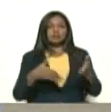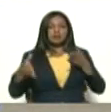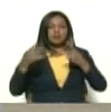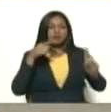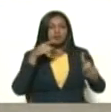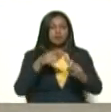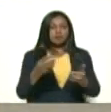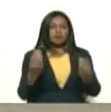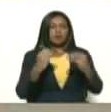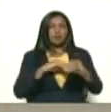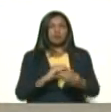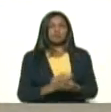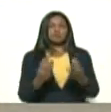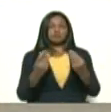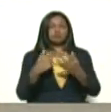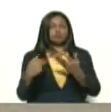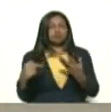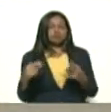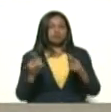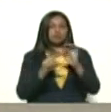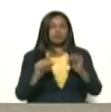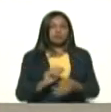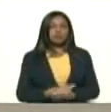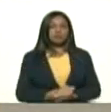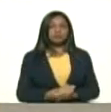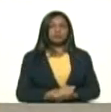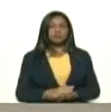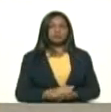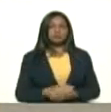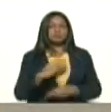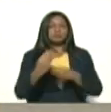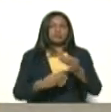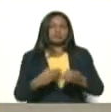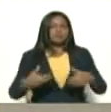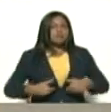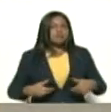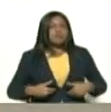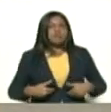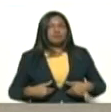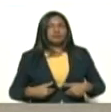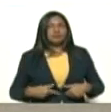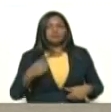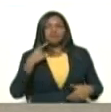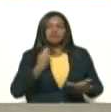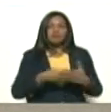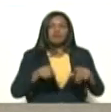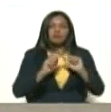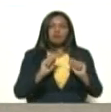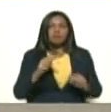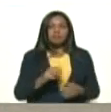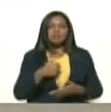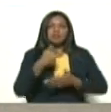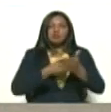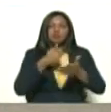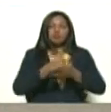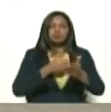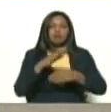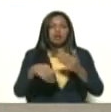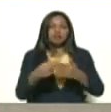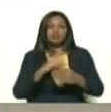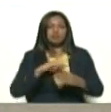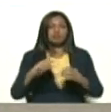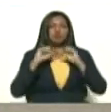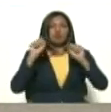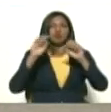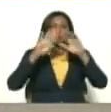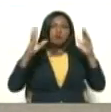correcto. En muchas cosas habrá que bregar, insistir, argumentar y luchar hasta que logremos un